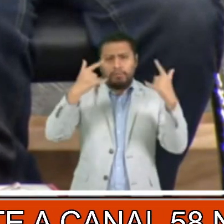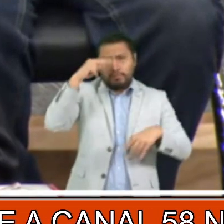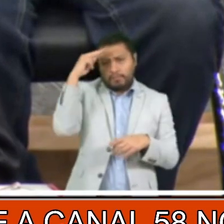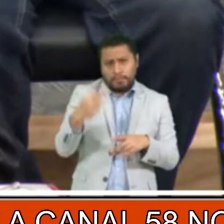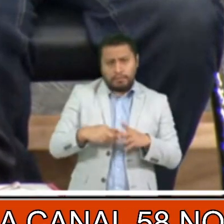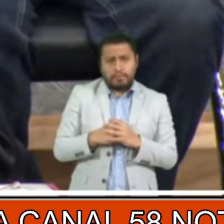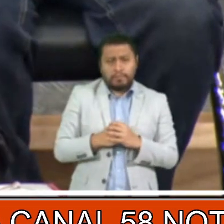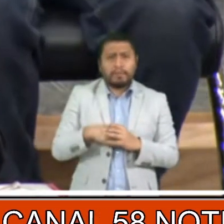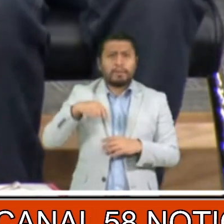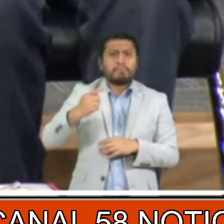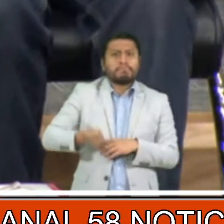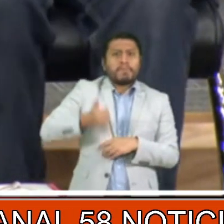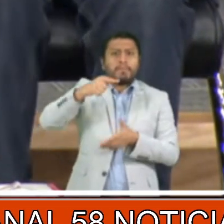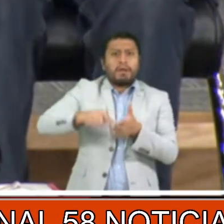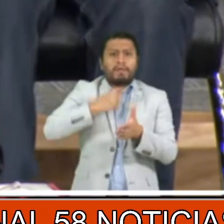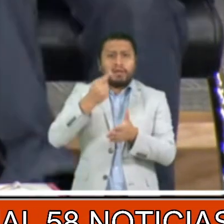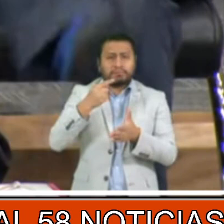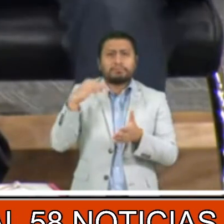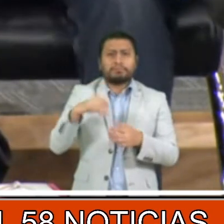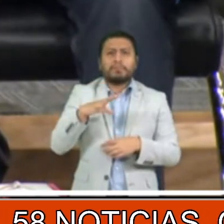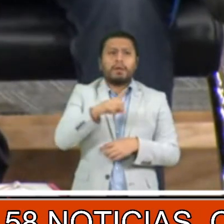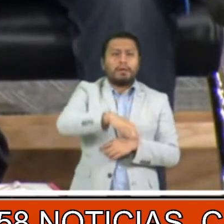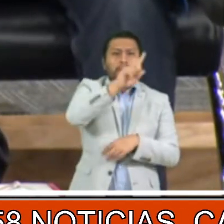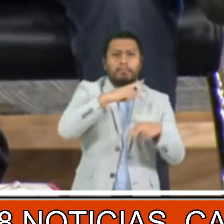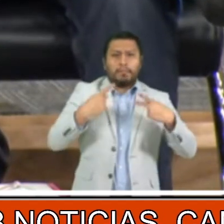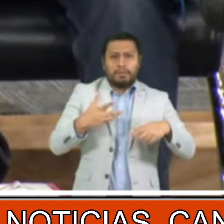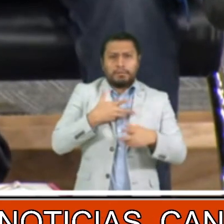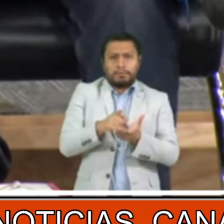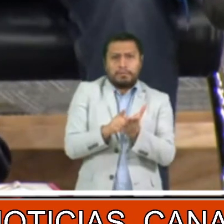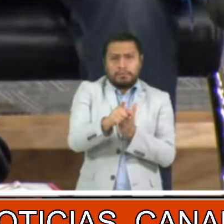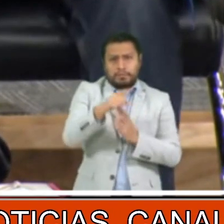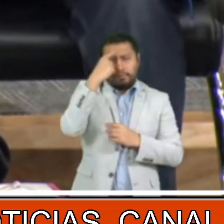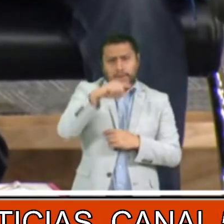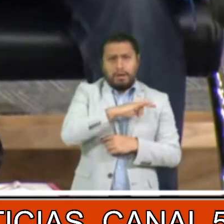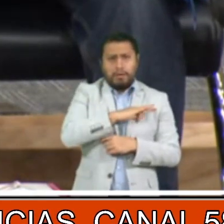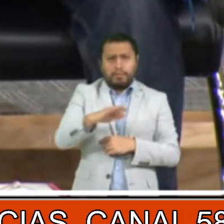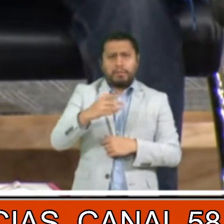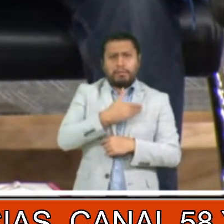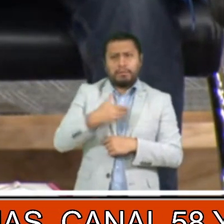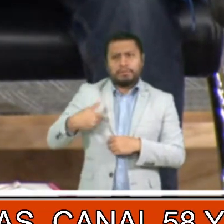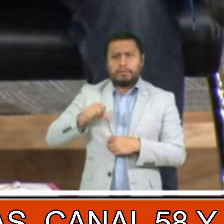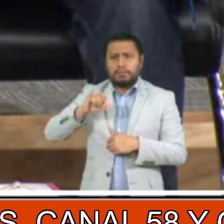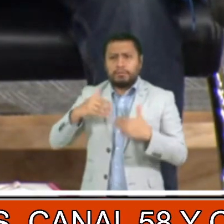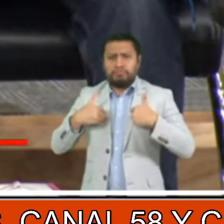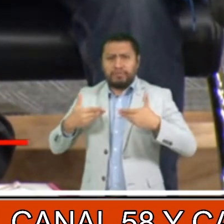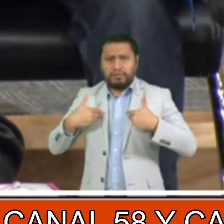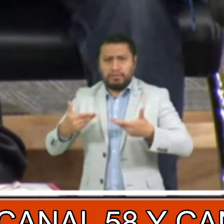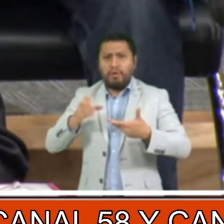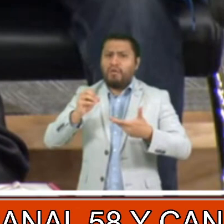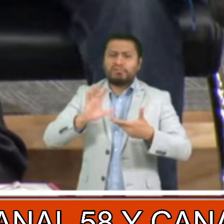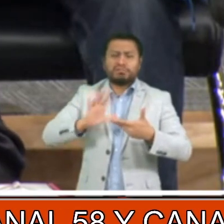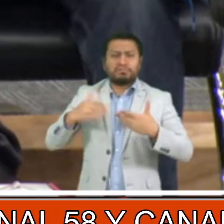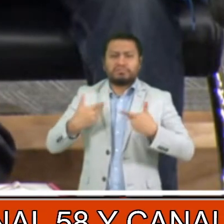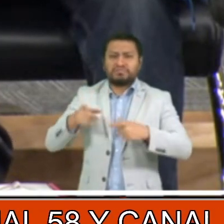en la historia se ejercerá el derecho que tiene el pueblo para la confirmación o revocación del mandato del Ejecutivo